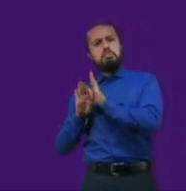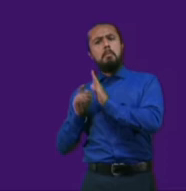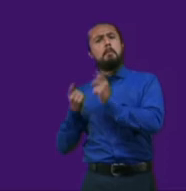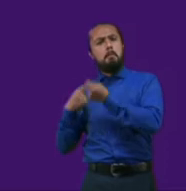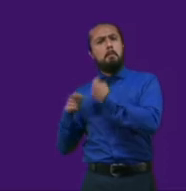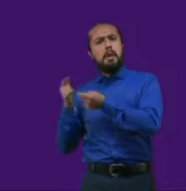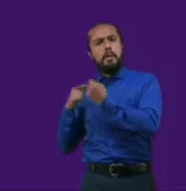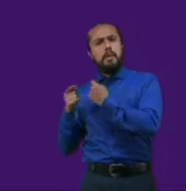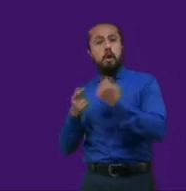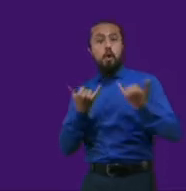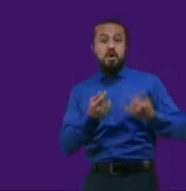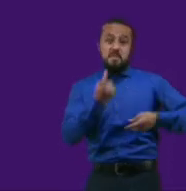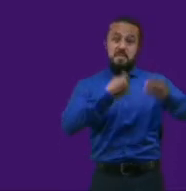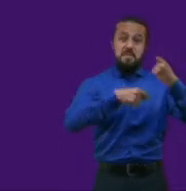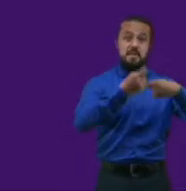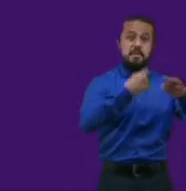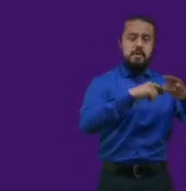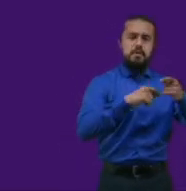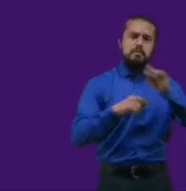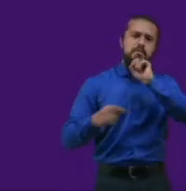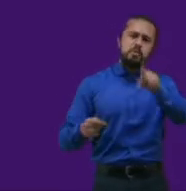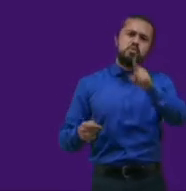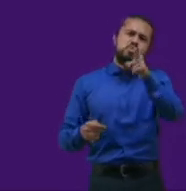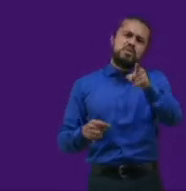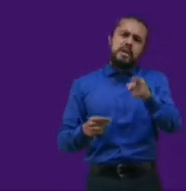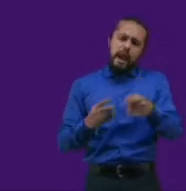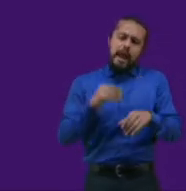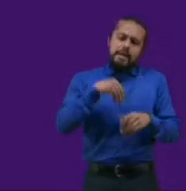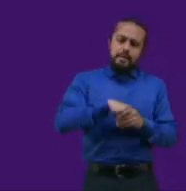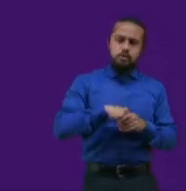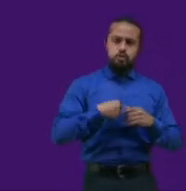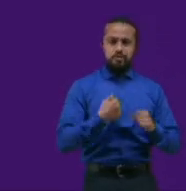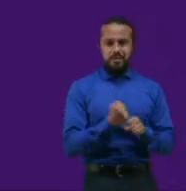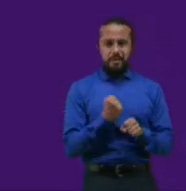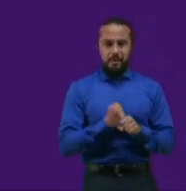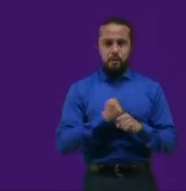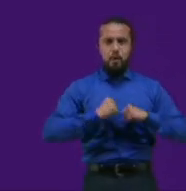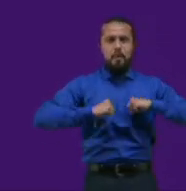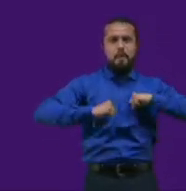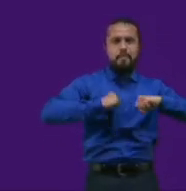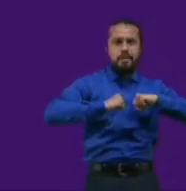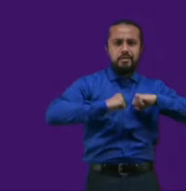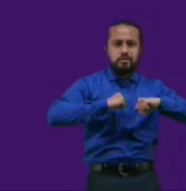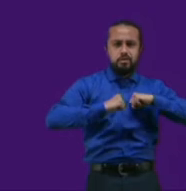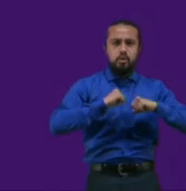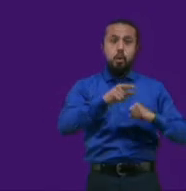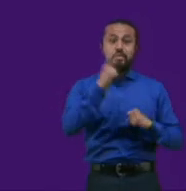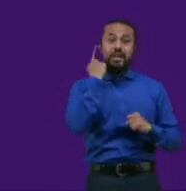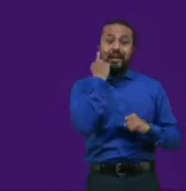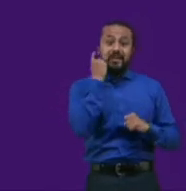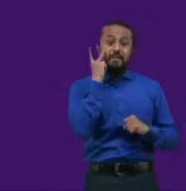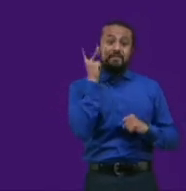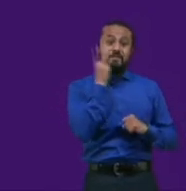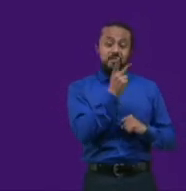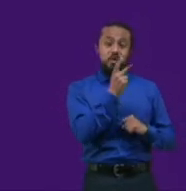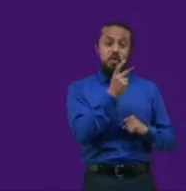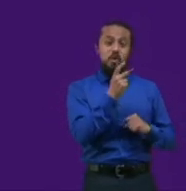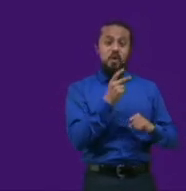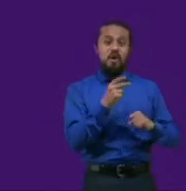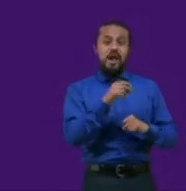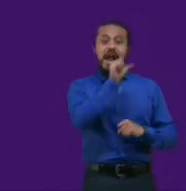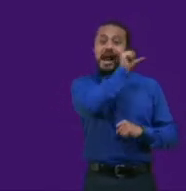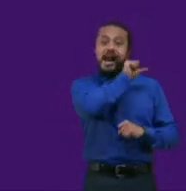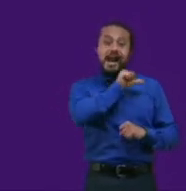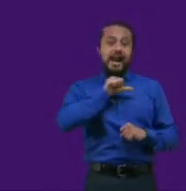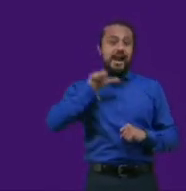importante operativamente cuando tú escuchas a Jeff Bezos de Amazon? Él dice, obsesionados con la